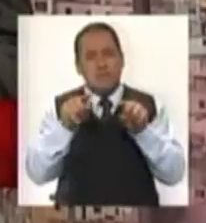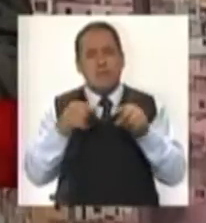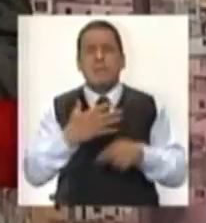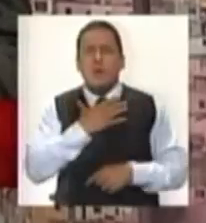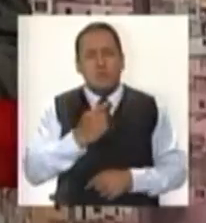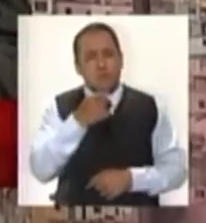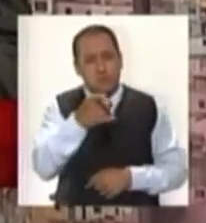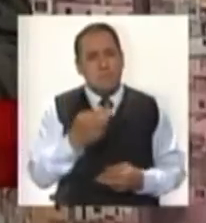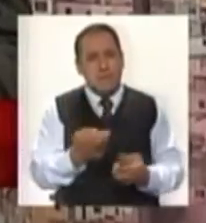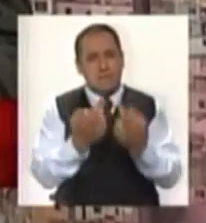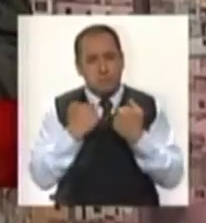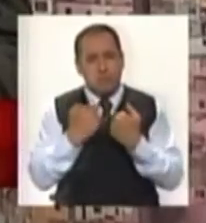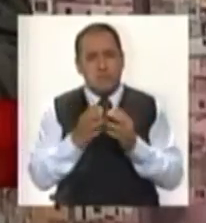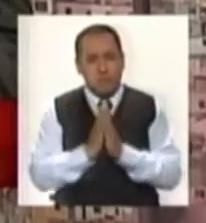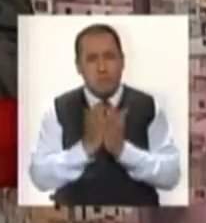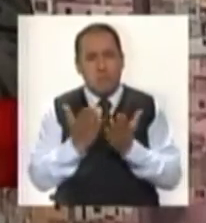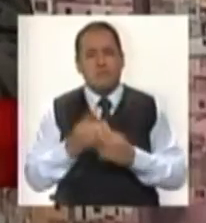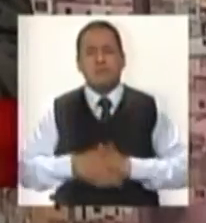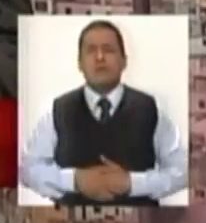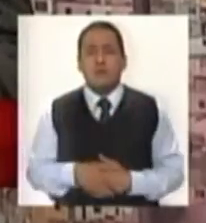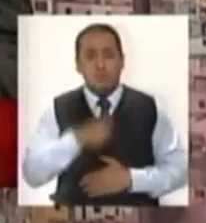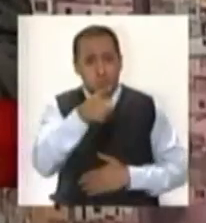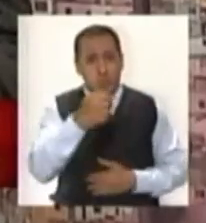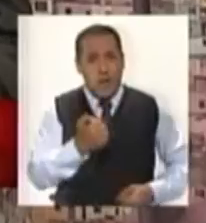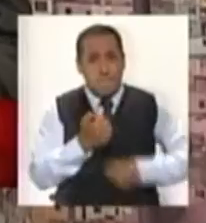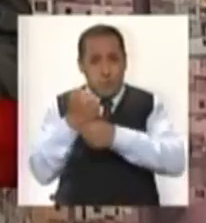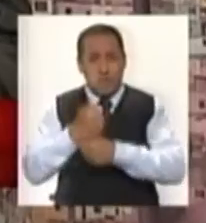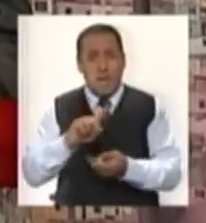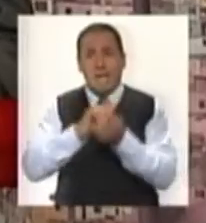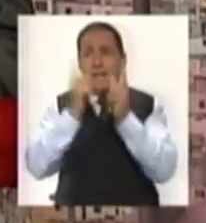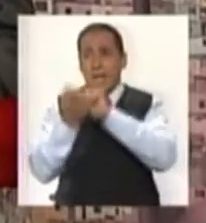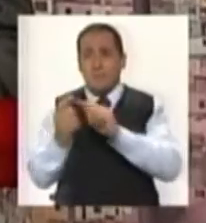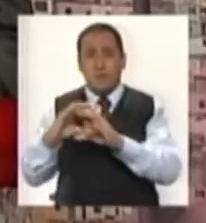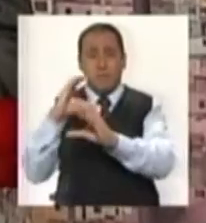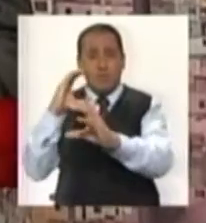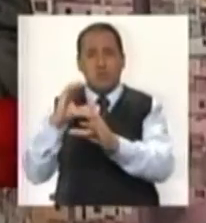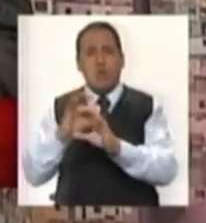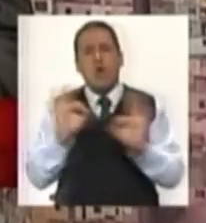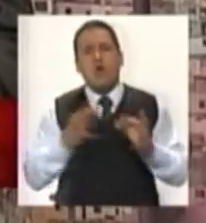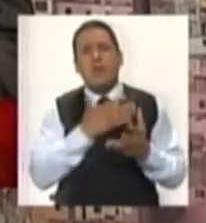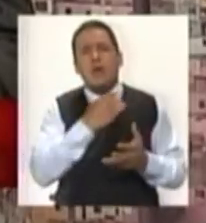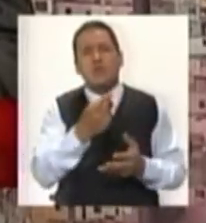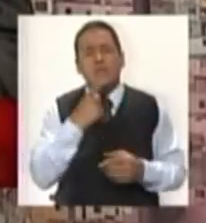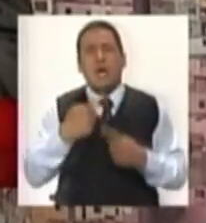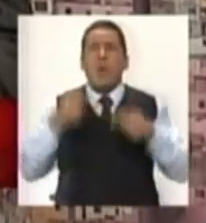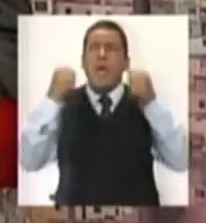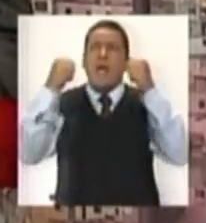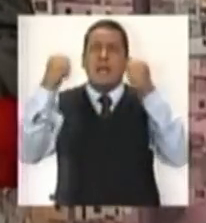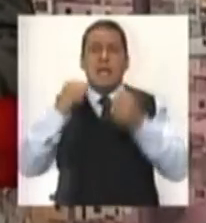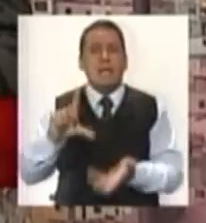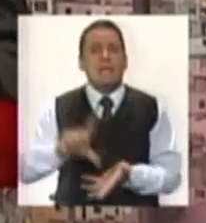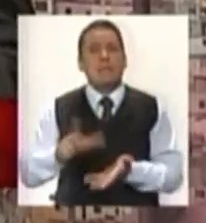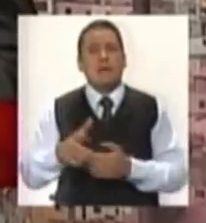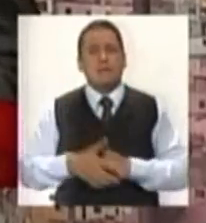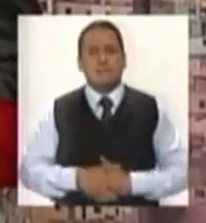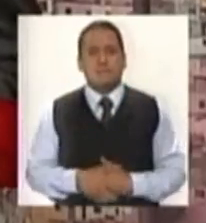gustaría me responda usted, señora. ¿Apoya usted la reforma del transporte o apoya los paros y el caos en nuestra ciudad?